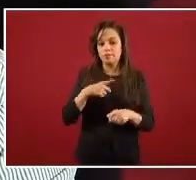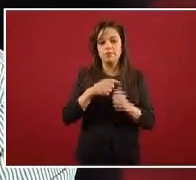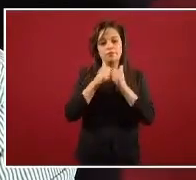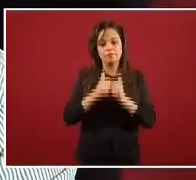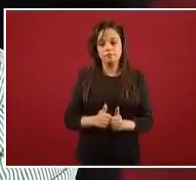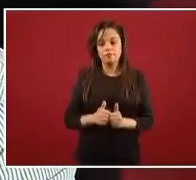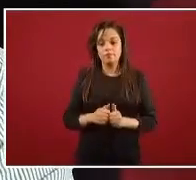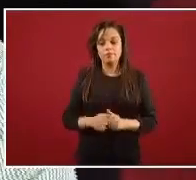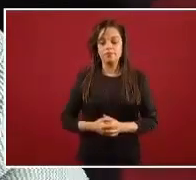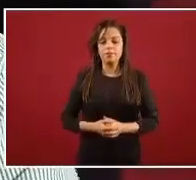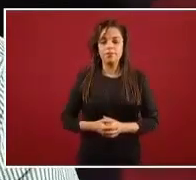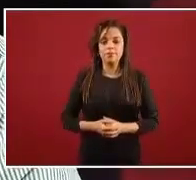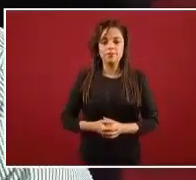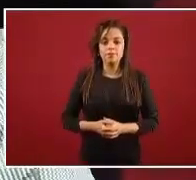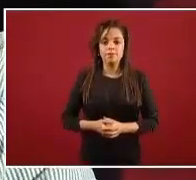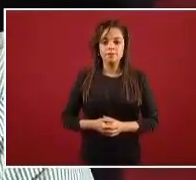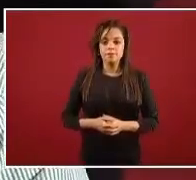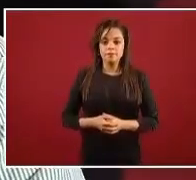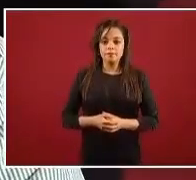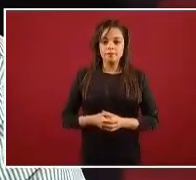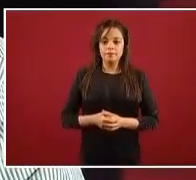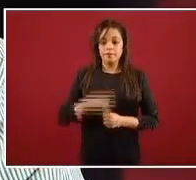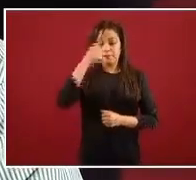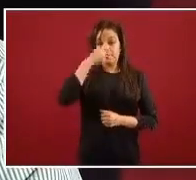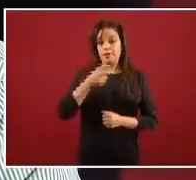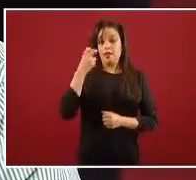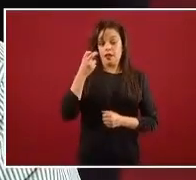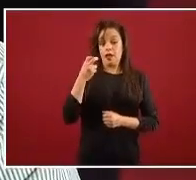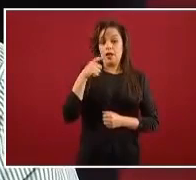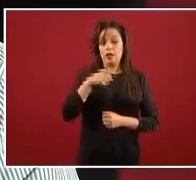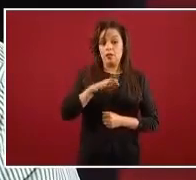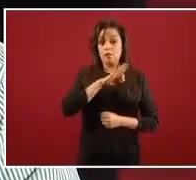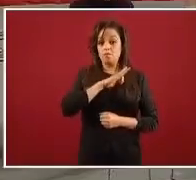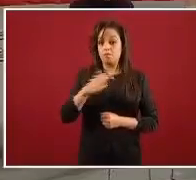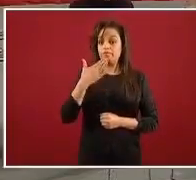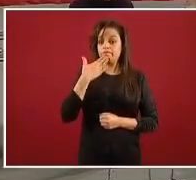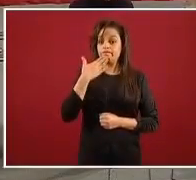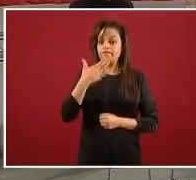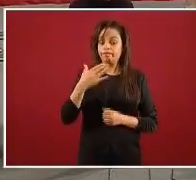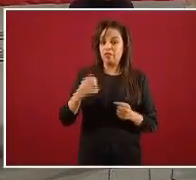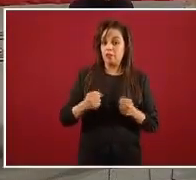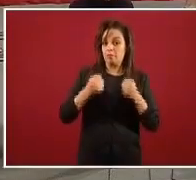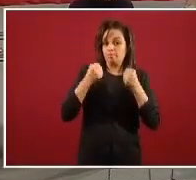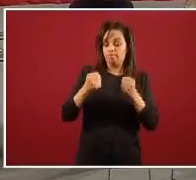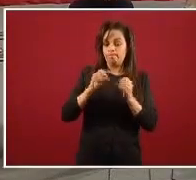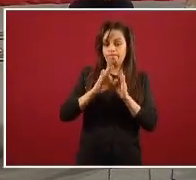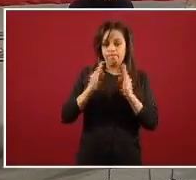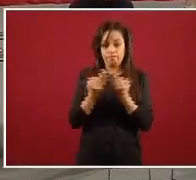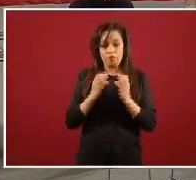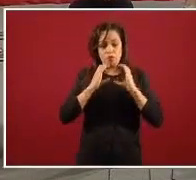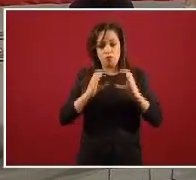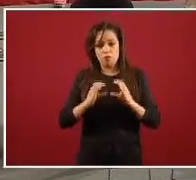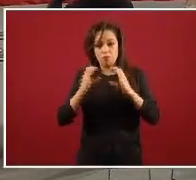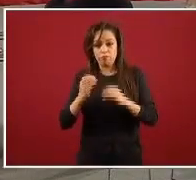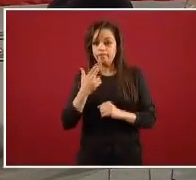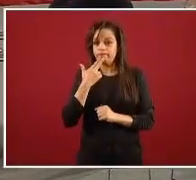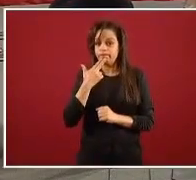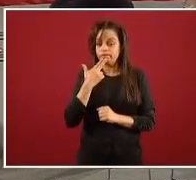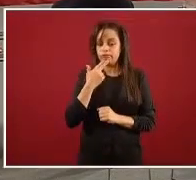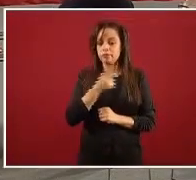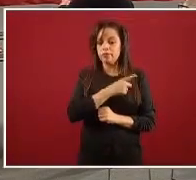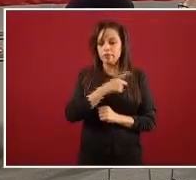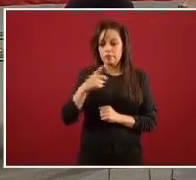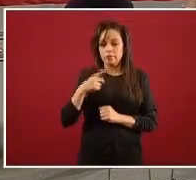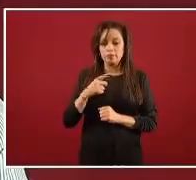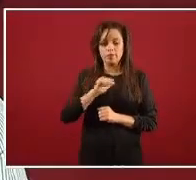Para que el potencial de estas medidas entonces se alcance plenamente, debemos reforzar su adopción de los